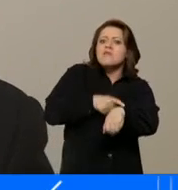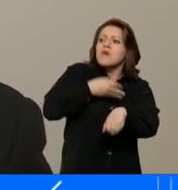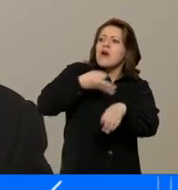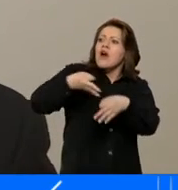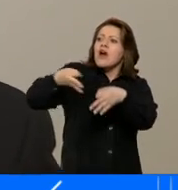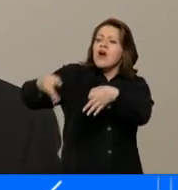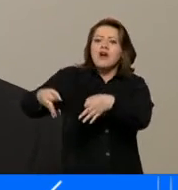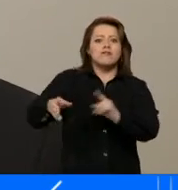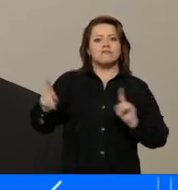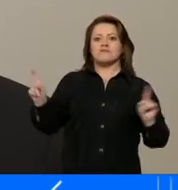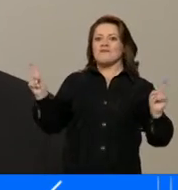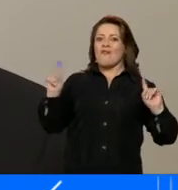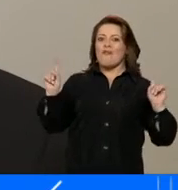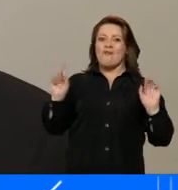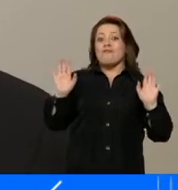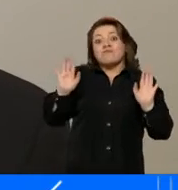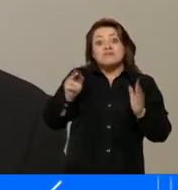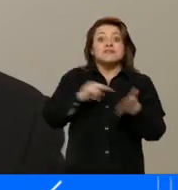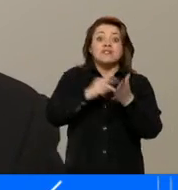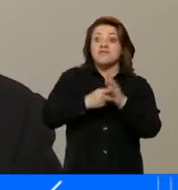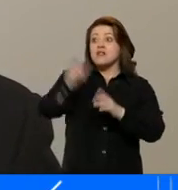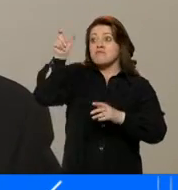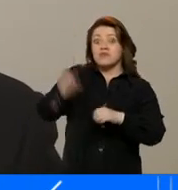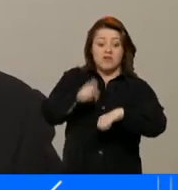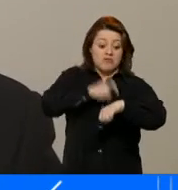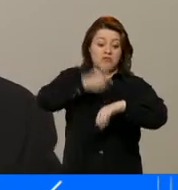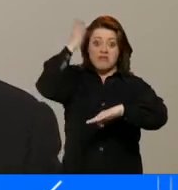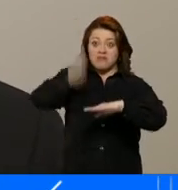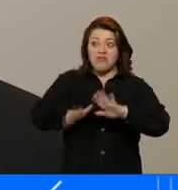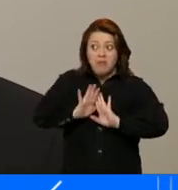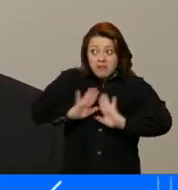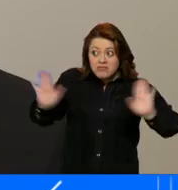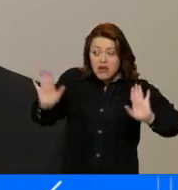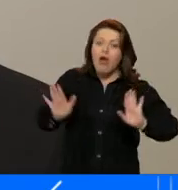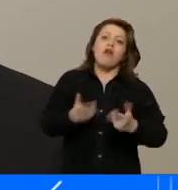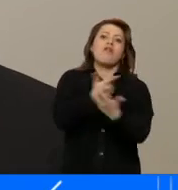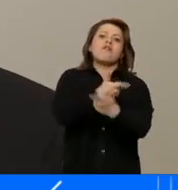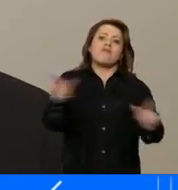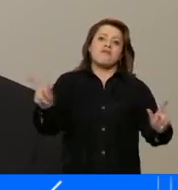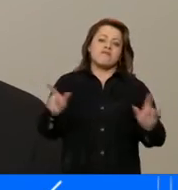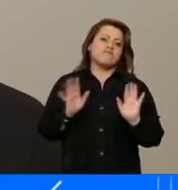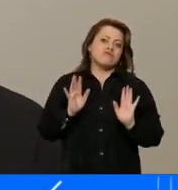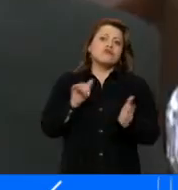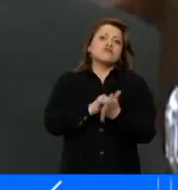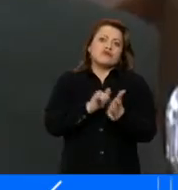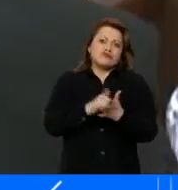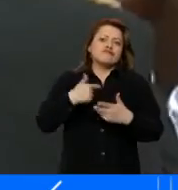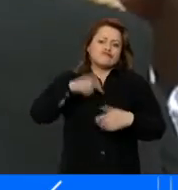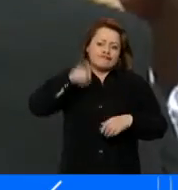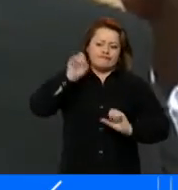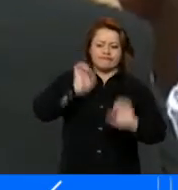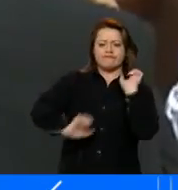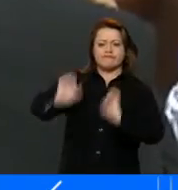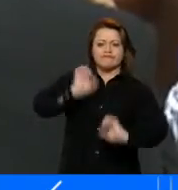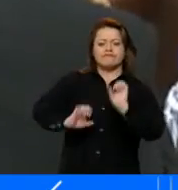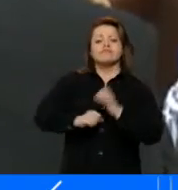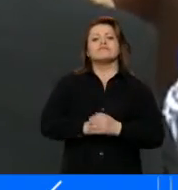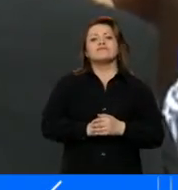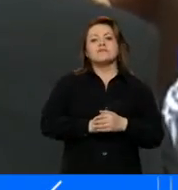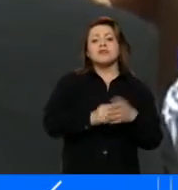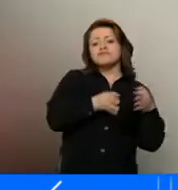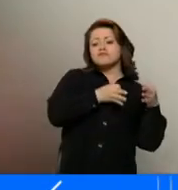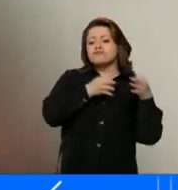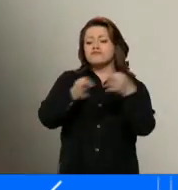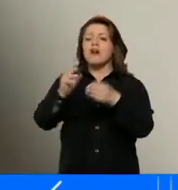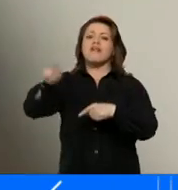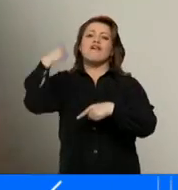uno no puede generar ante la opinión pública noticias o dudas sobre la honorabilidad el ejercicio de la defensa la audiencia se aplazó para la próxima